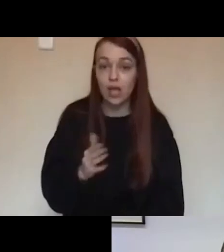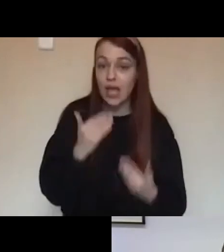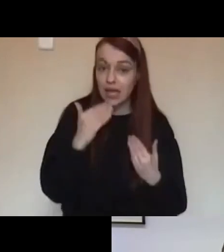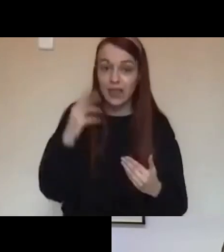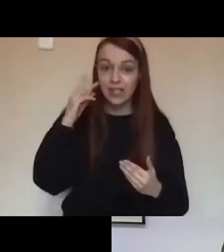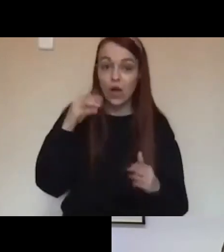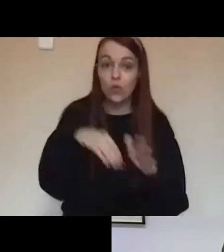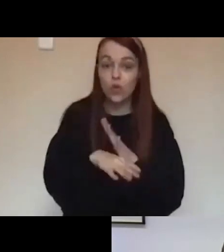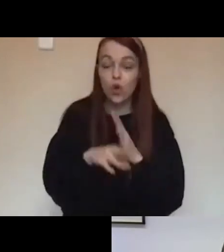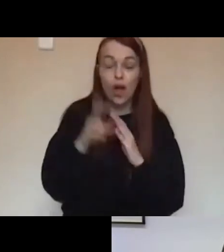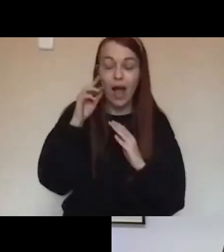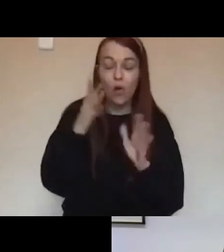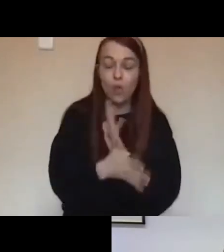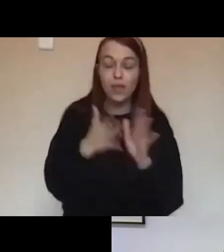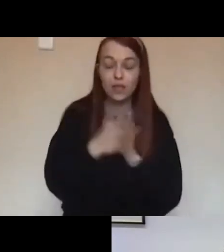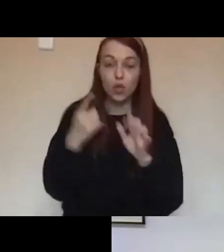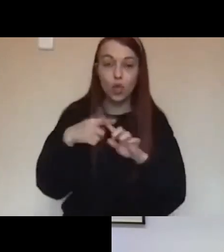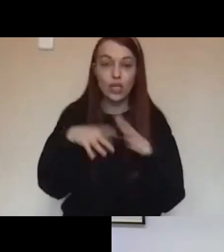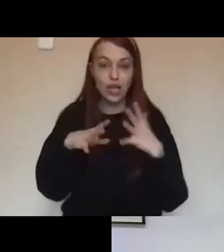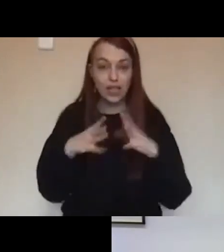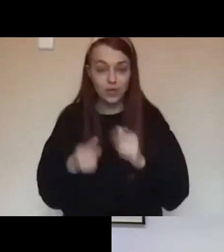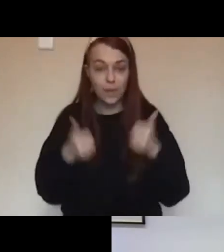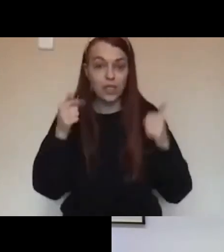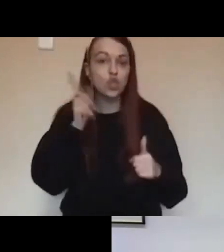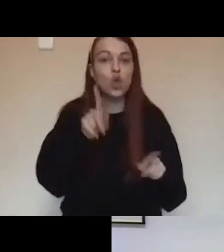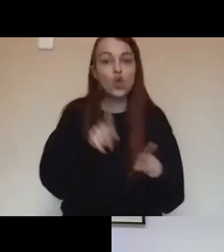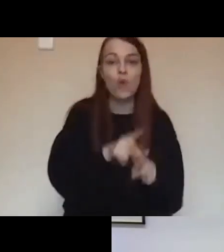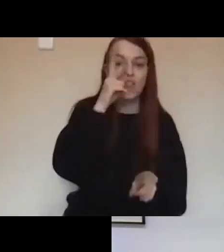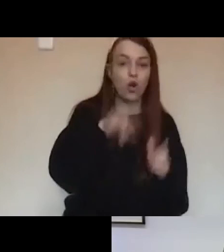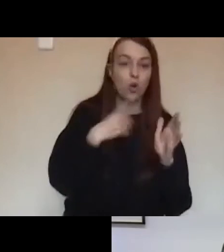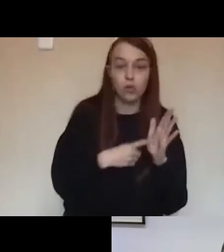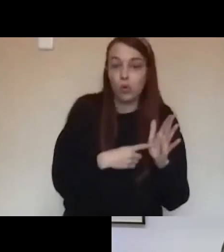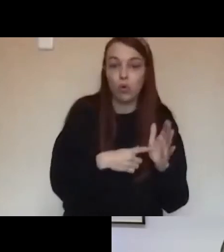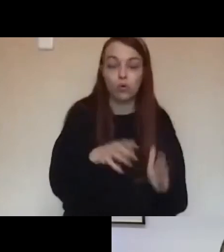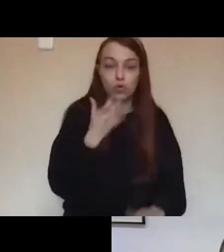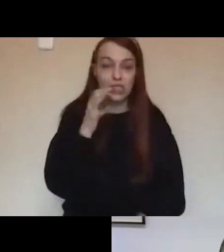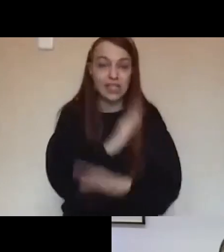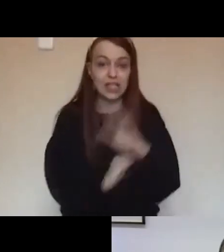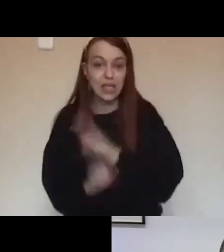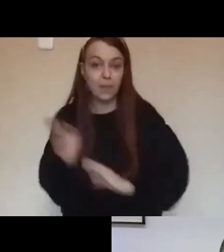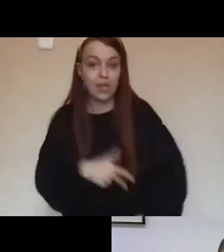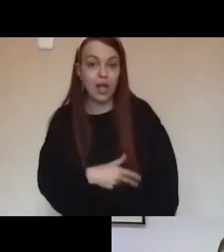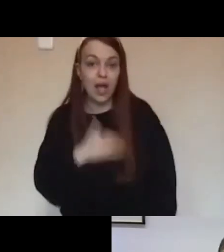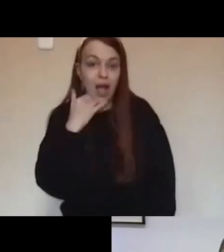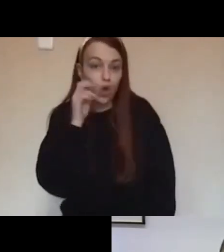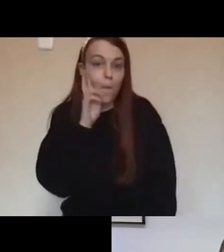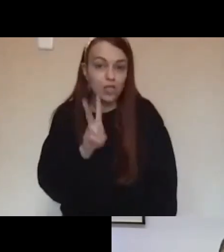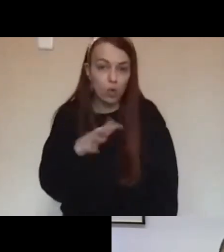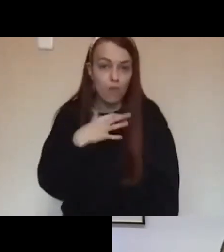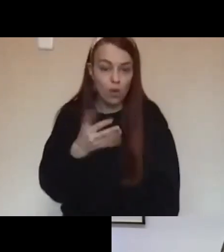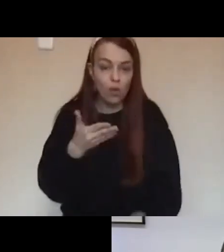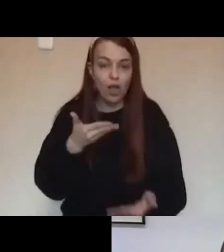accesibles para mucha gente, no solo para los que están completamente ciegos, sino con cualquier discapacidad visual. O también con